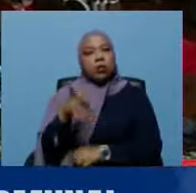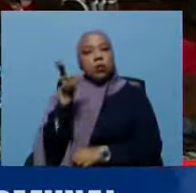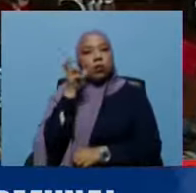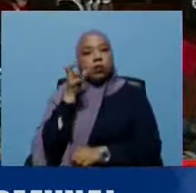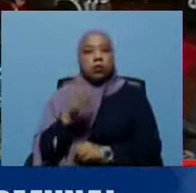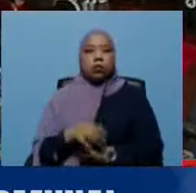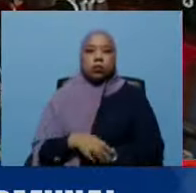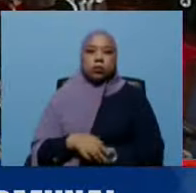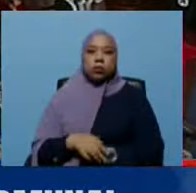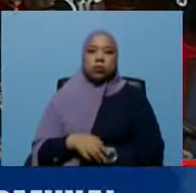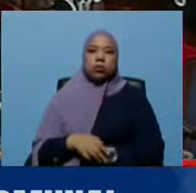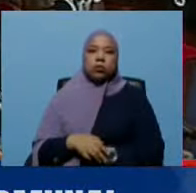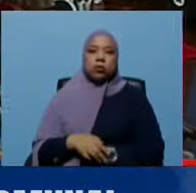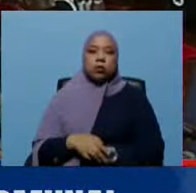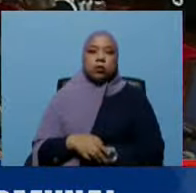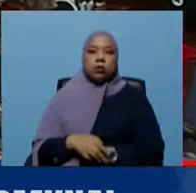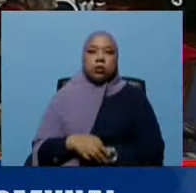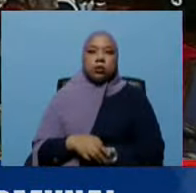Barinas la nombré.